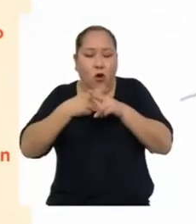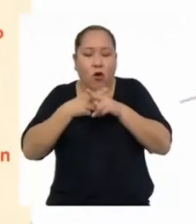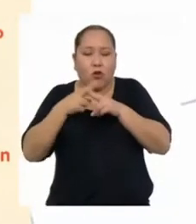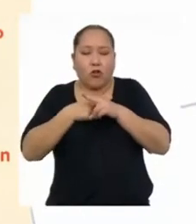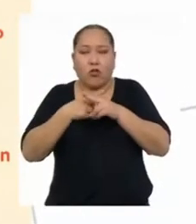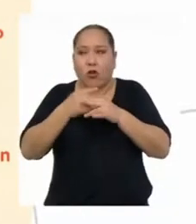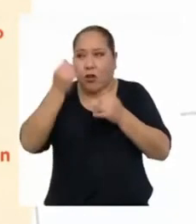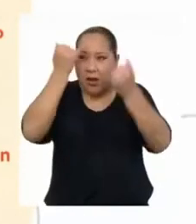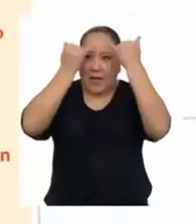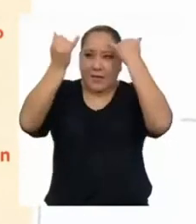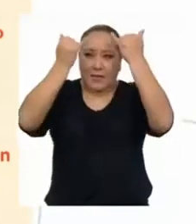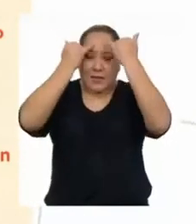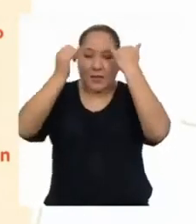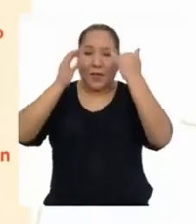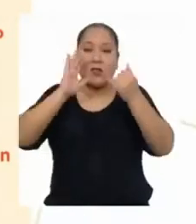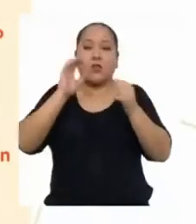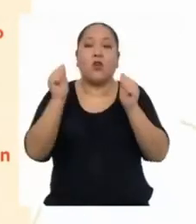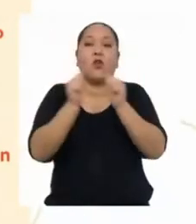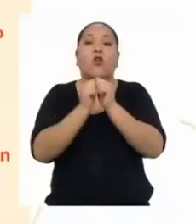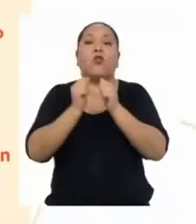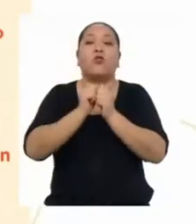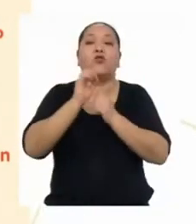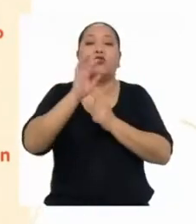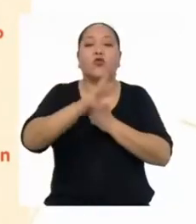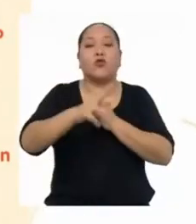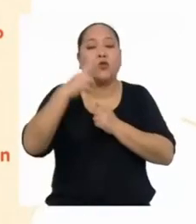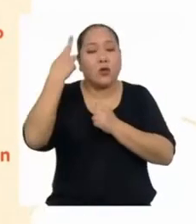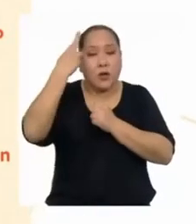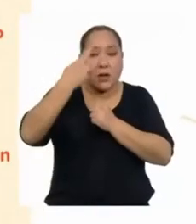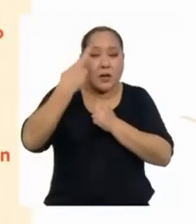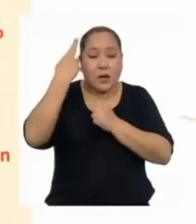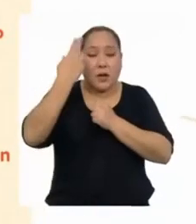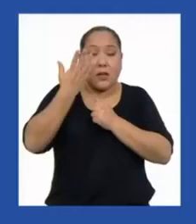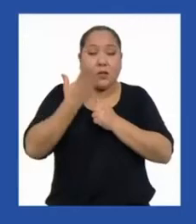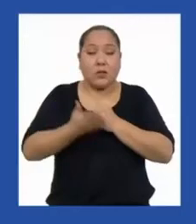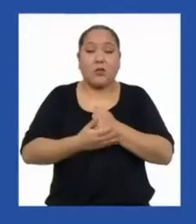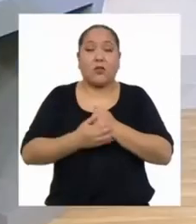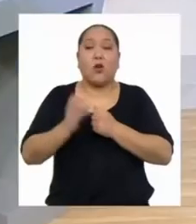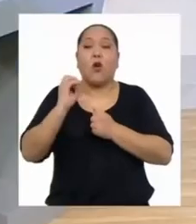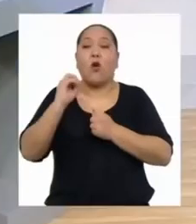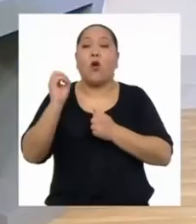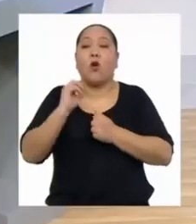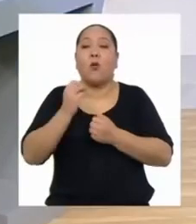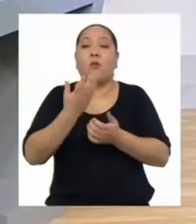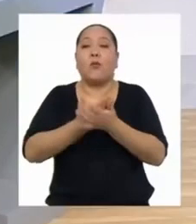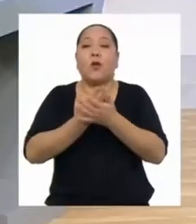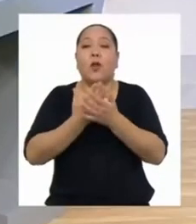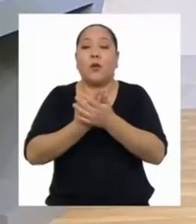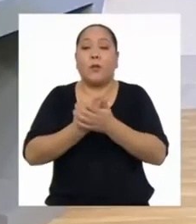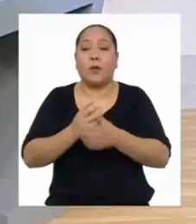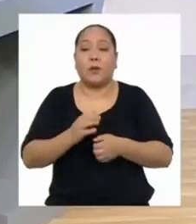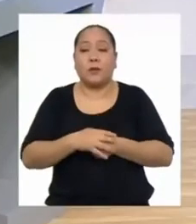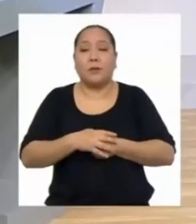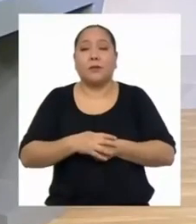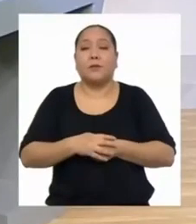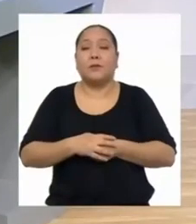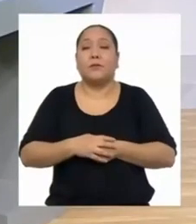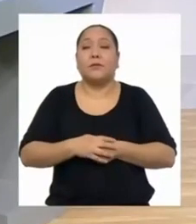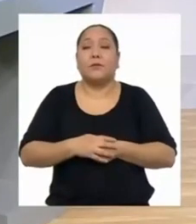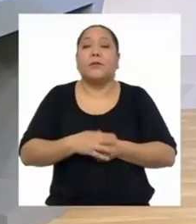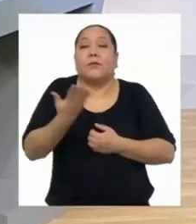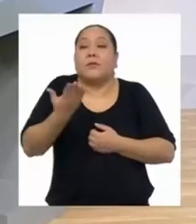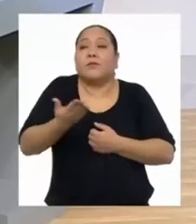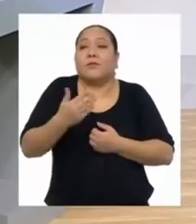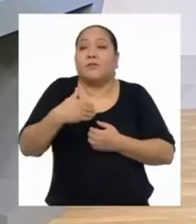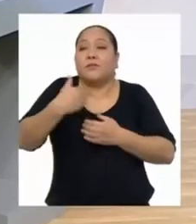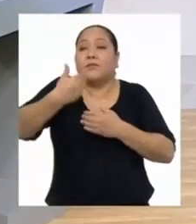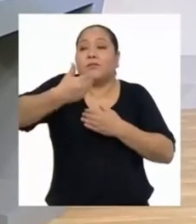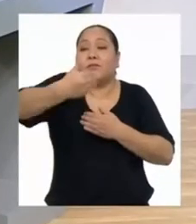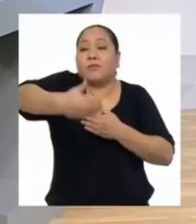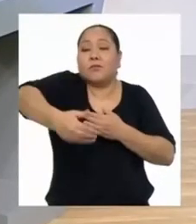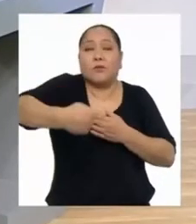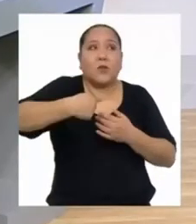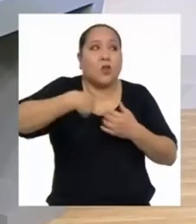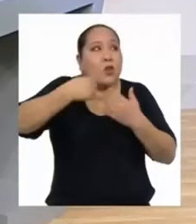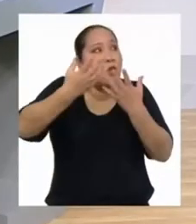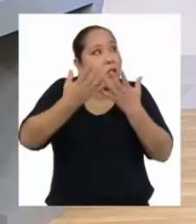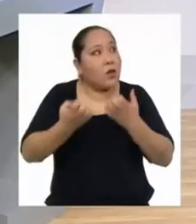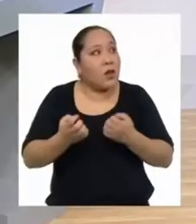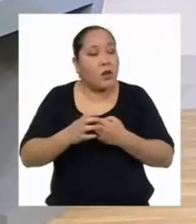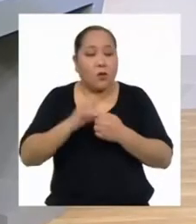ideas con sus respectivas razones o sustentos. Si en el desarrollo quiero, por